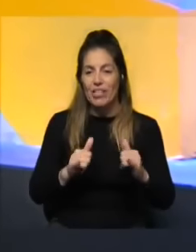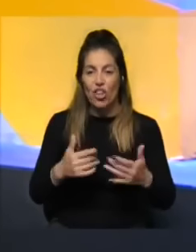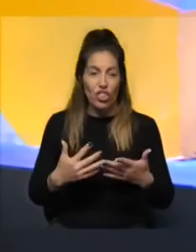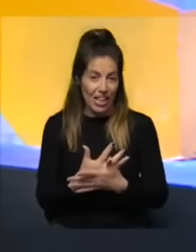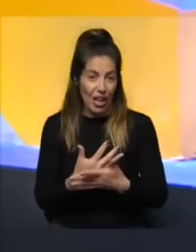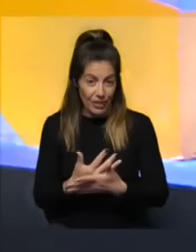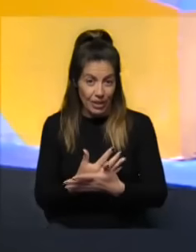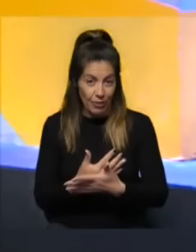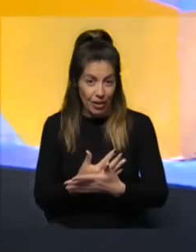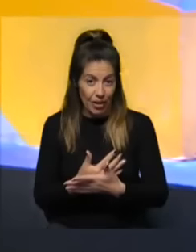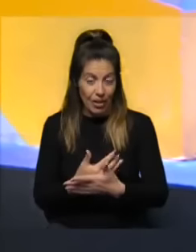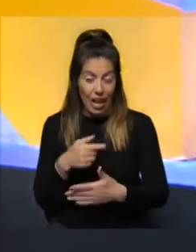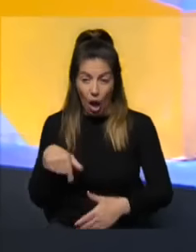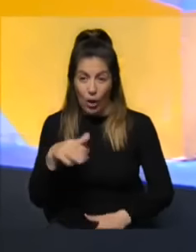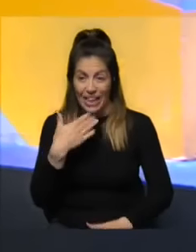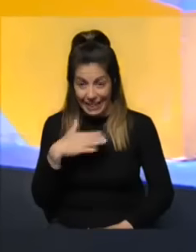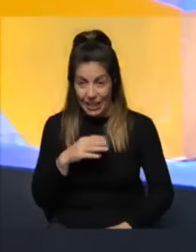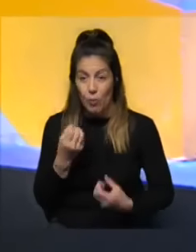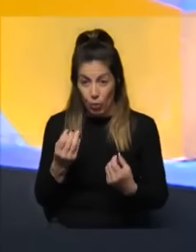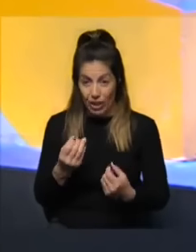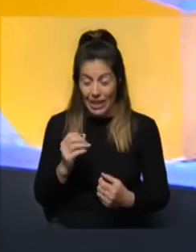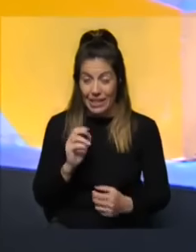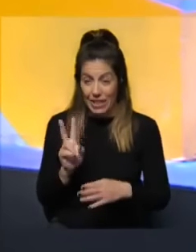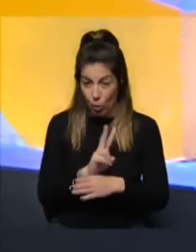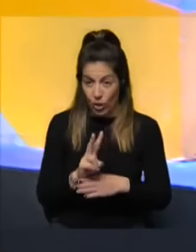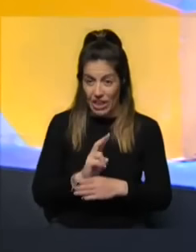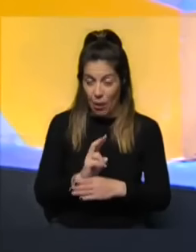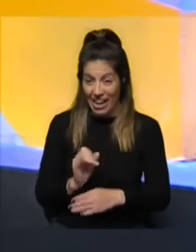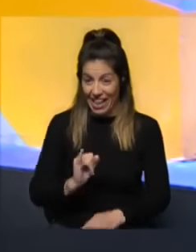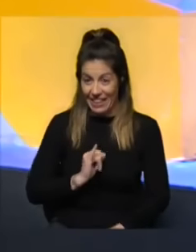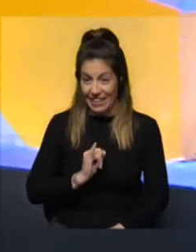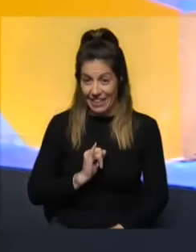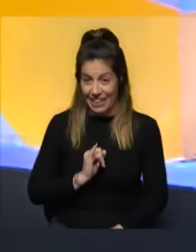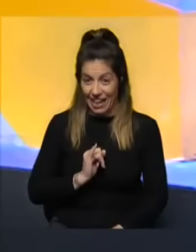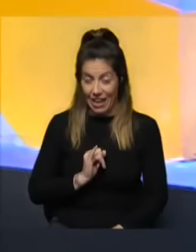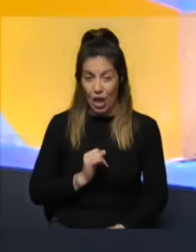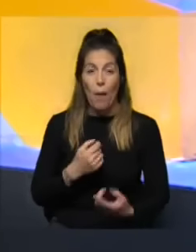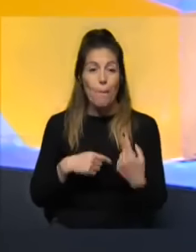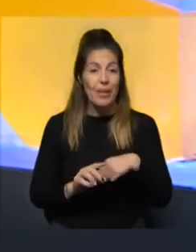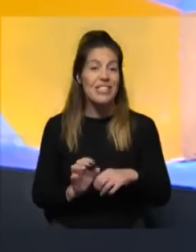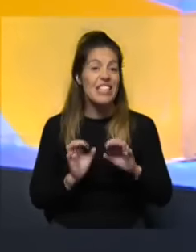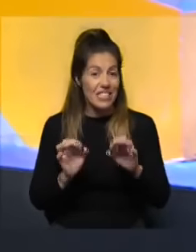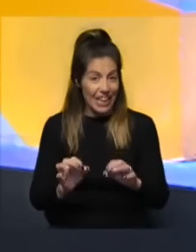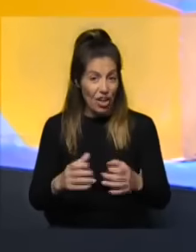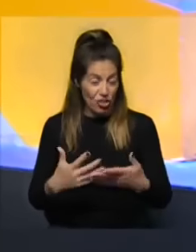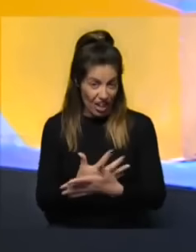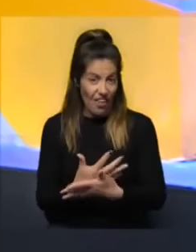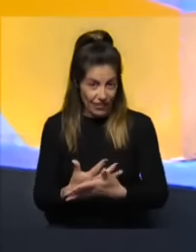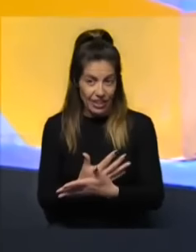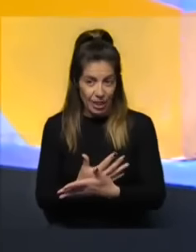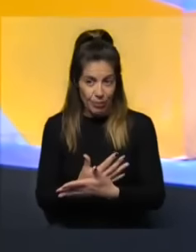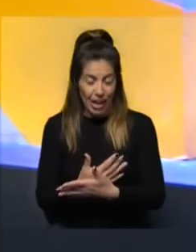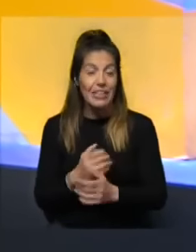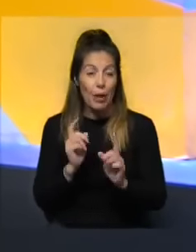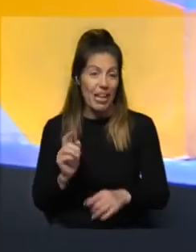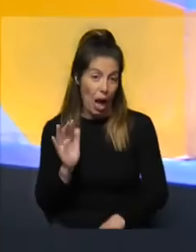era que se preservaba tanto la identidad de las víctimas. Pese a eso, llegaron a las víctimas, llegaron a